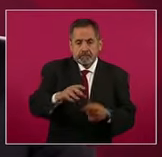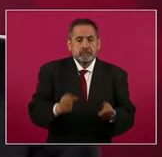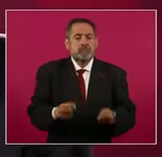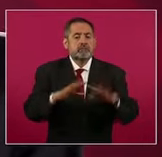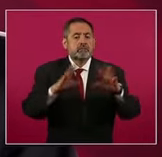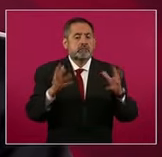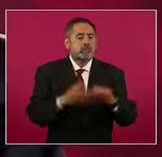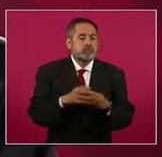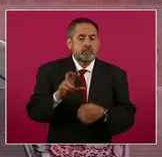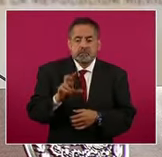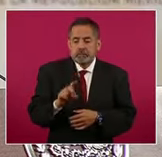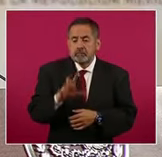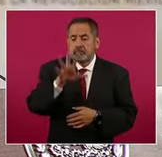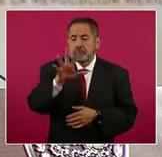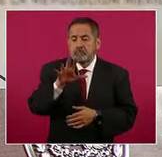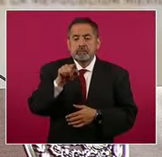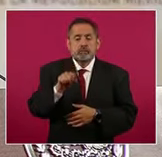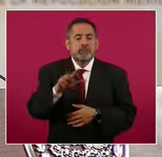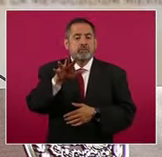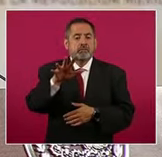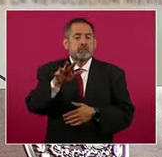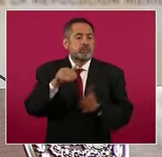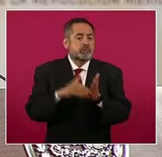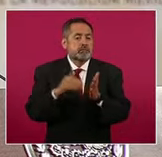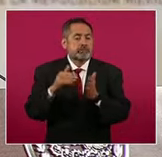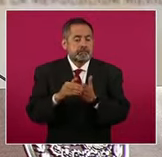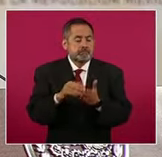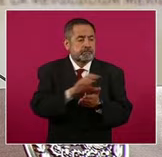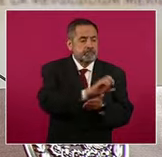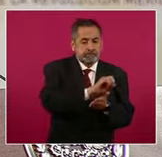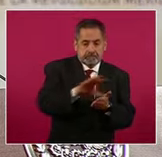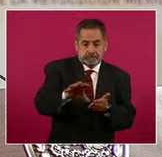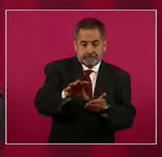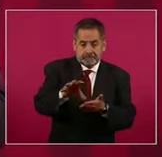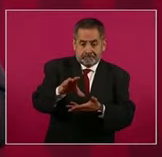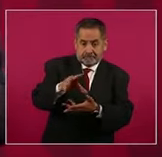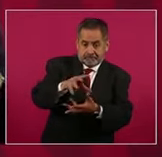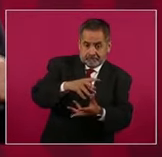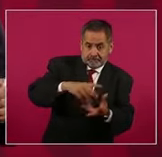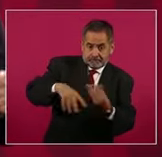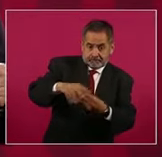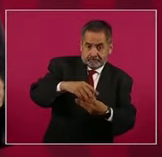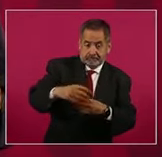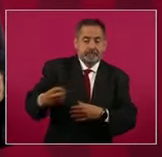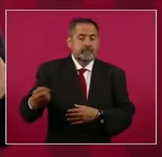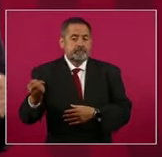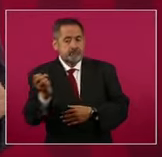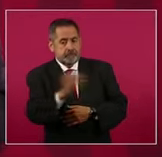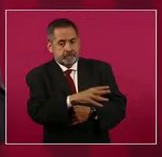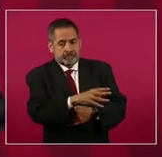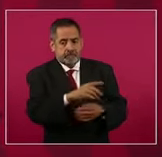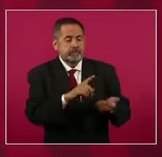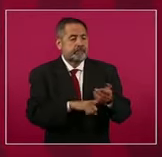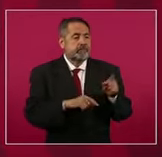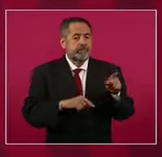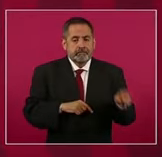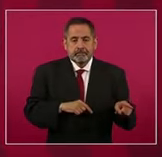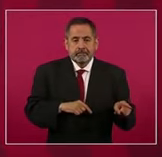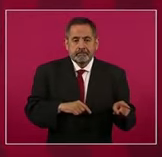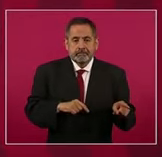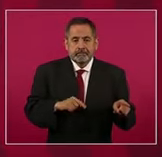de 35.9 millones, quien a su vez retorna a la misma empresa aproximadamente